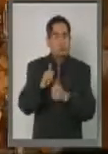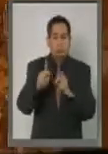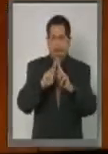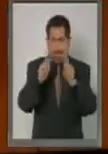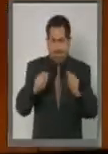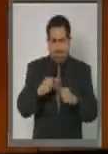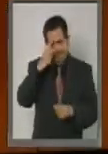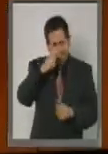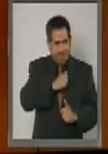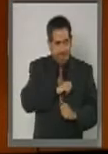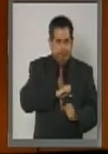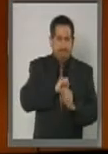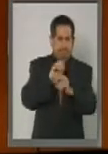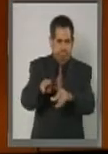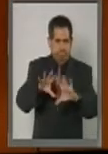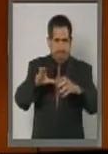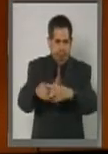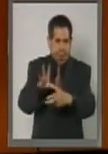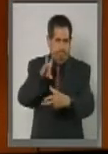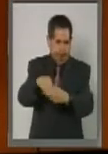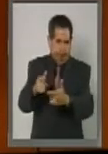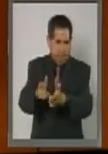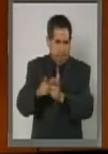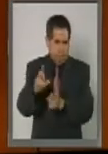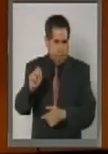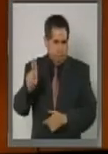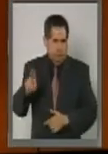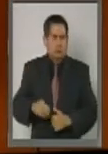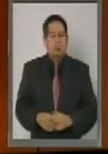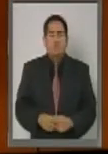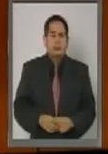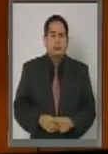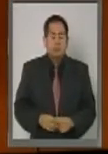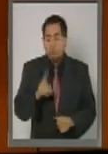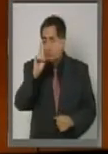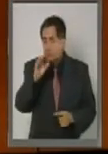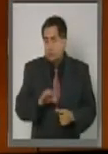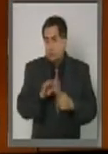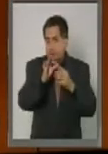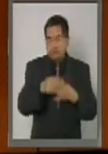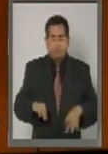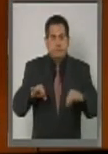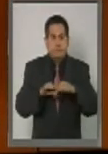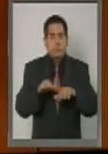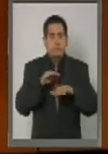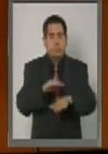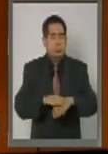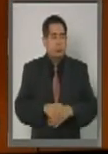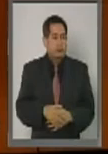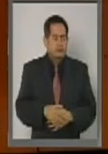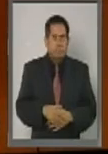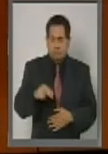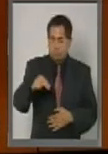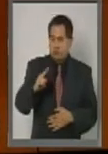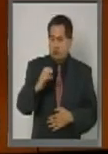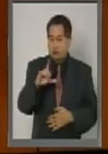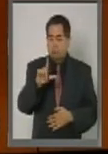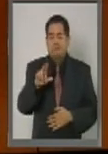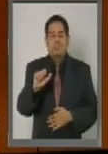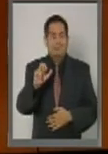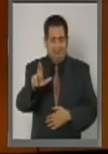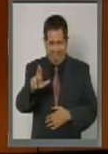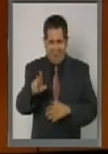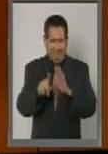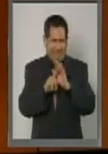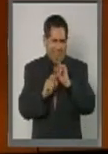paz. Quiero referirme de manera especial a la materia del desarme nuclear.